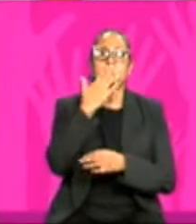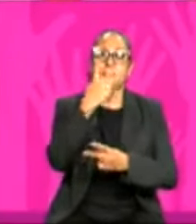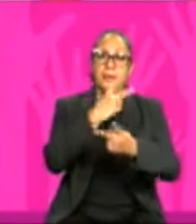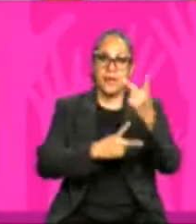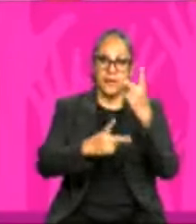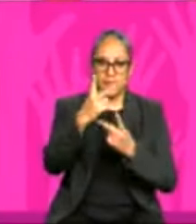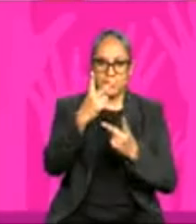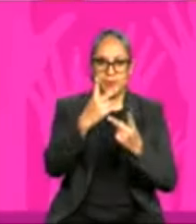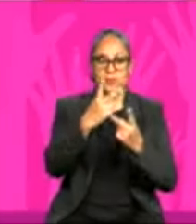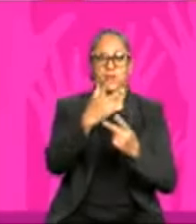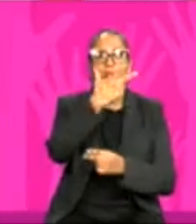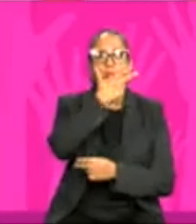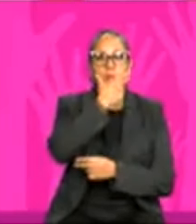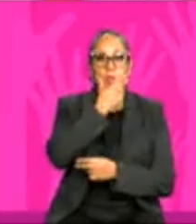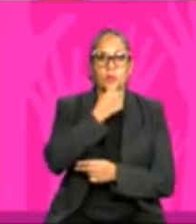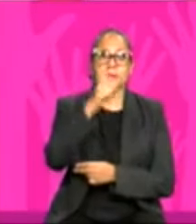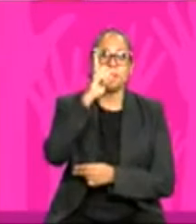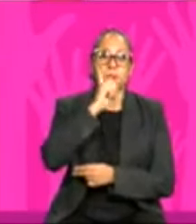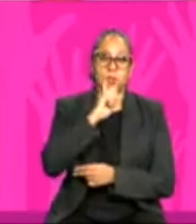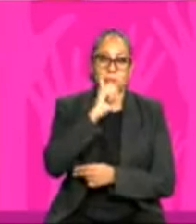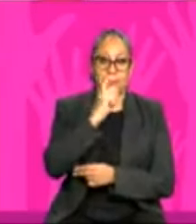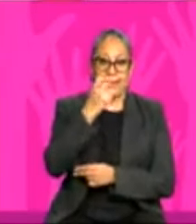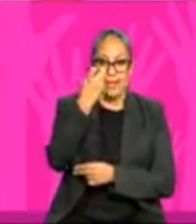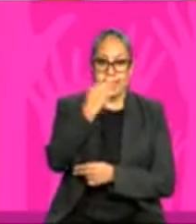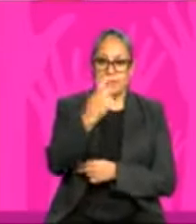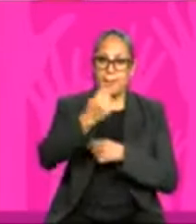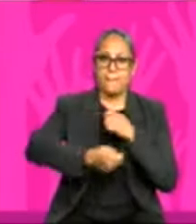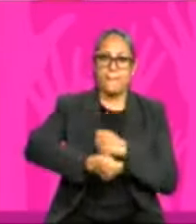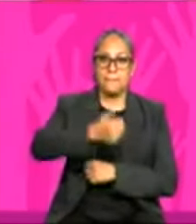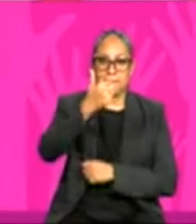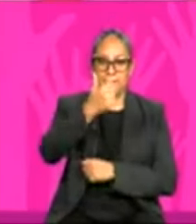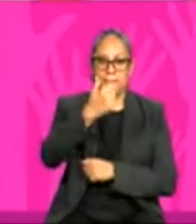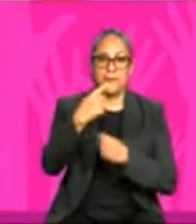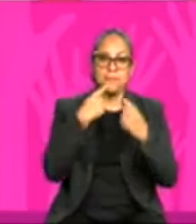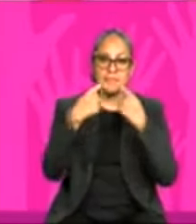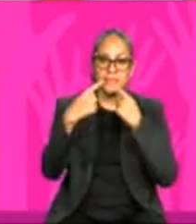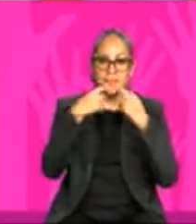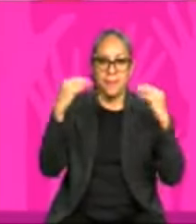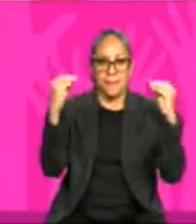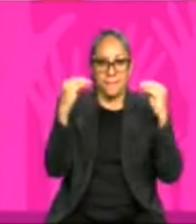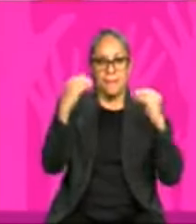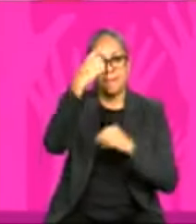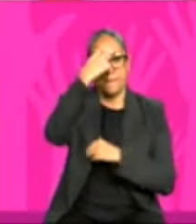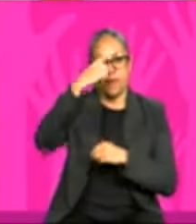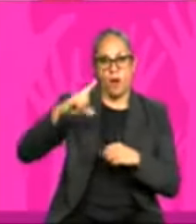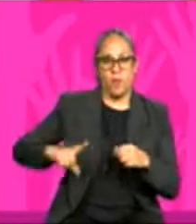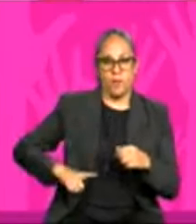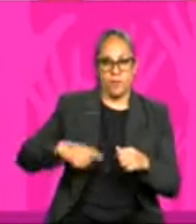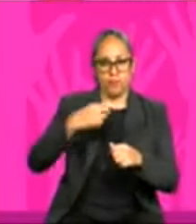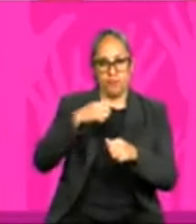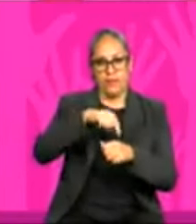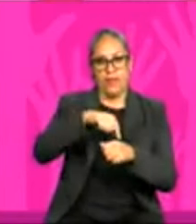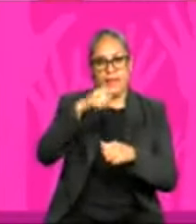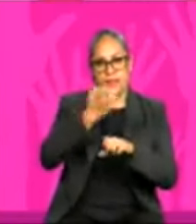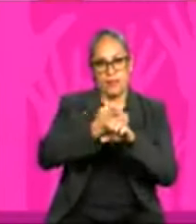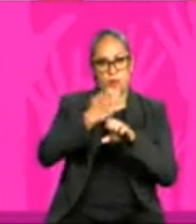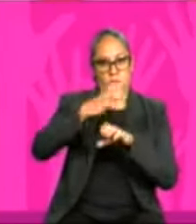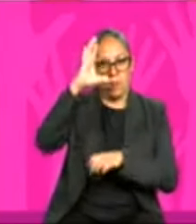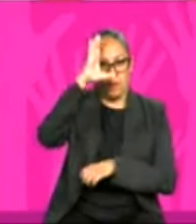Bienvenidas y bienvenidos a este primer debate a la gubernatura del Estado de Morelos en el proceso